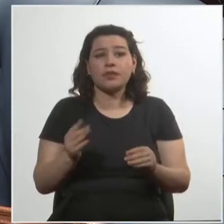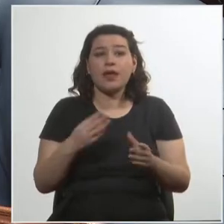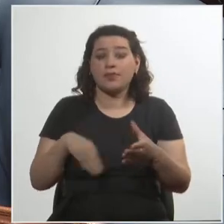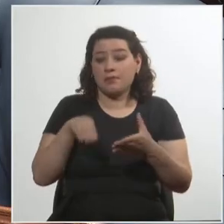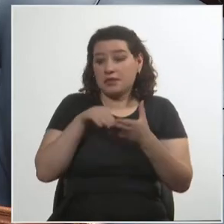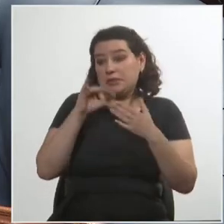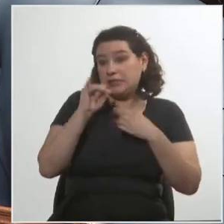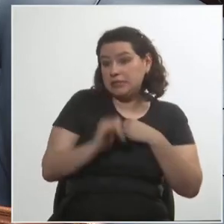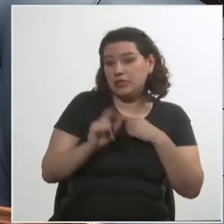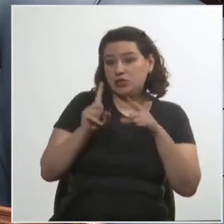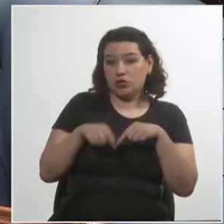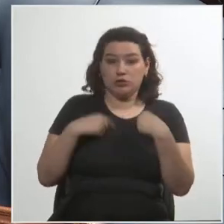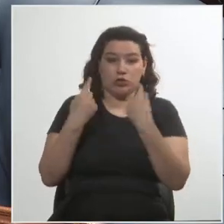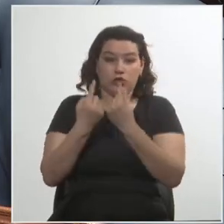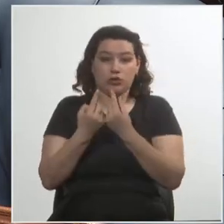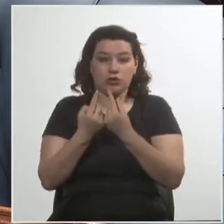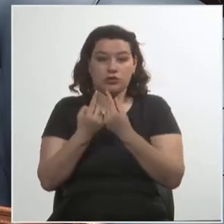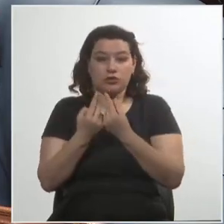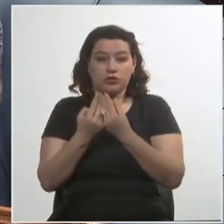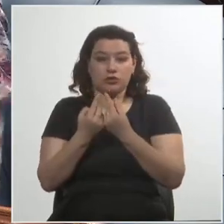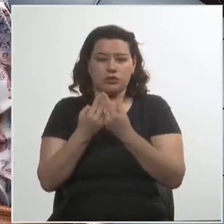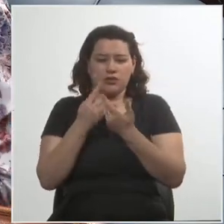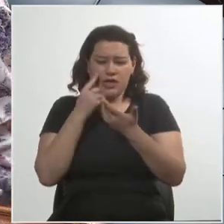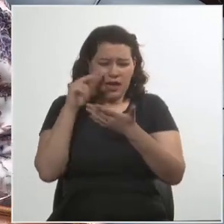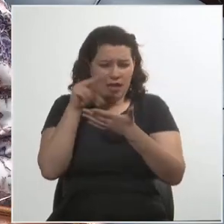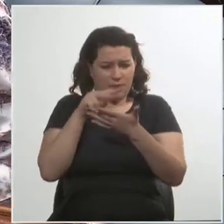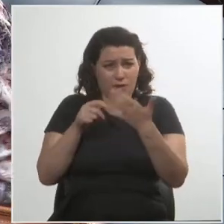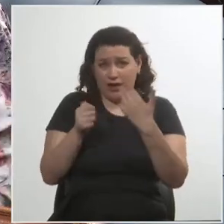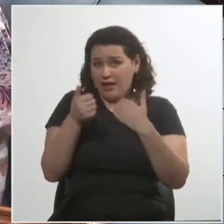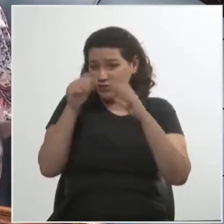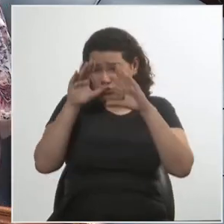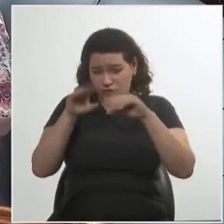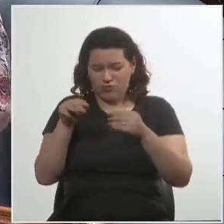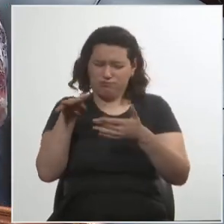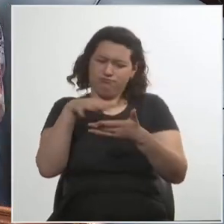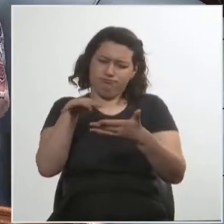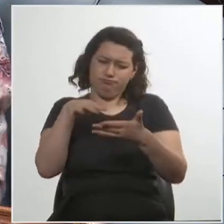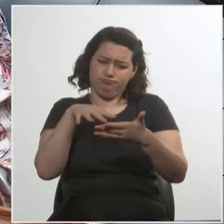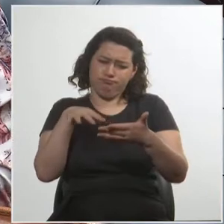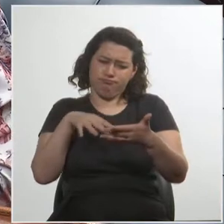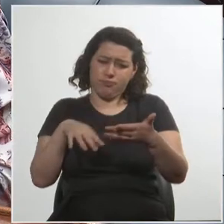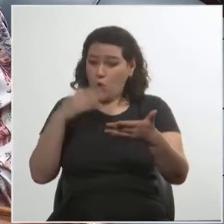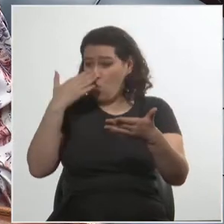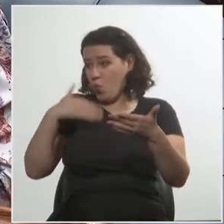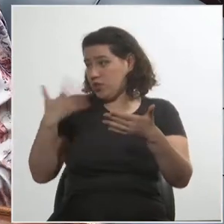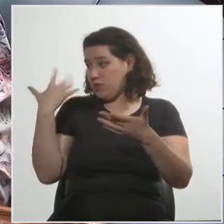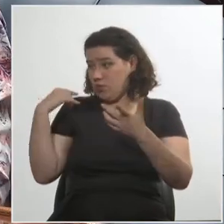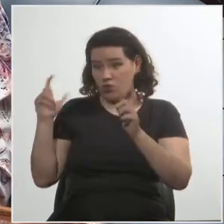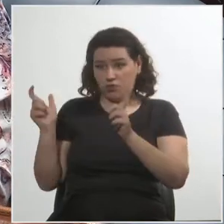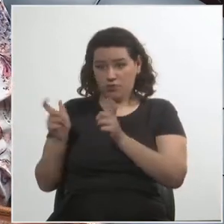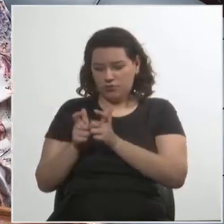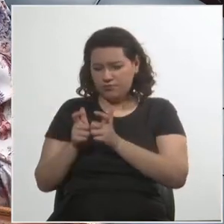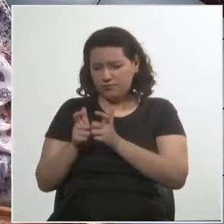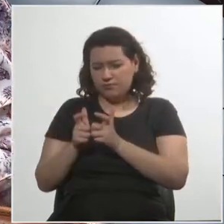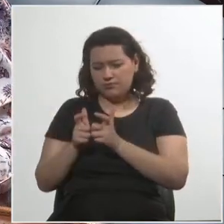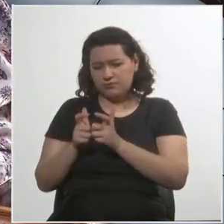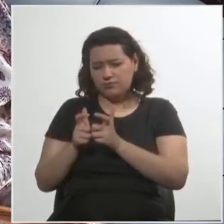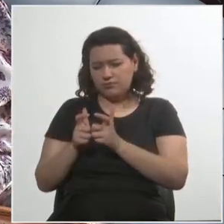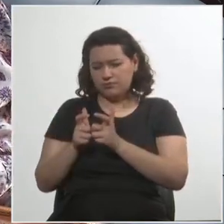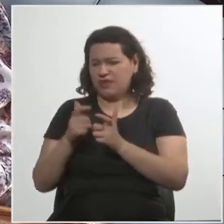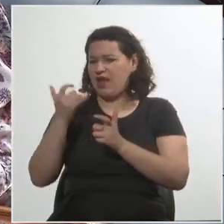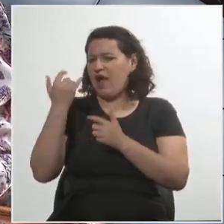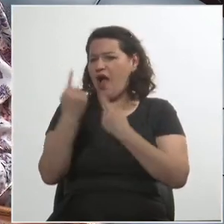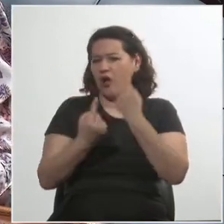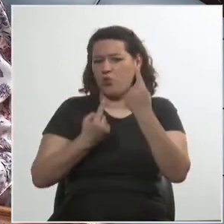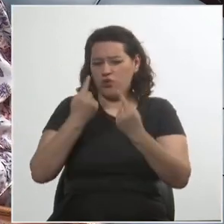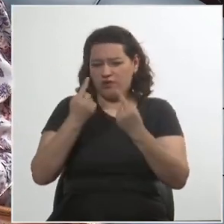si llegamos a leer casi toda la versión taquigráfica de la última sesión hay